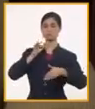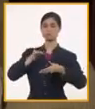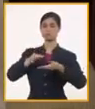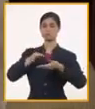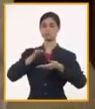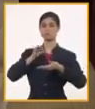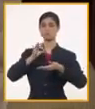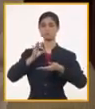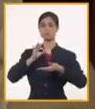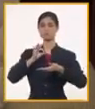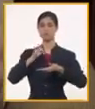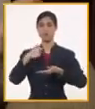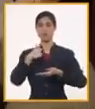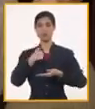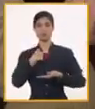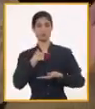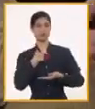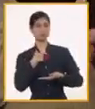Esto para volverse loco.